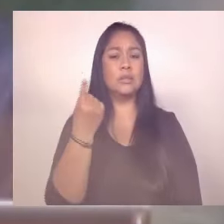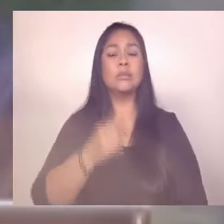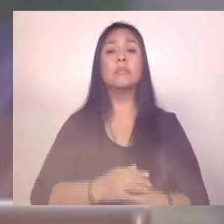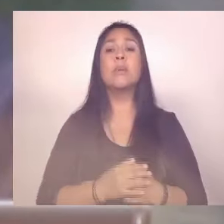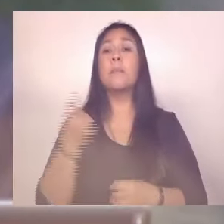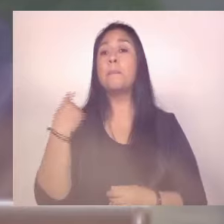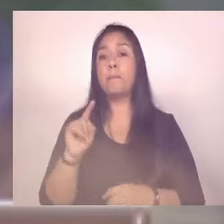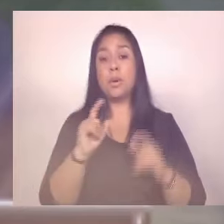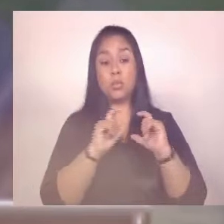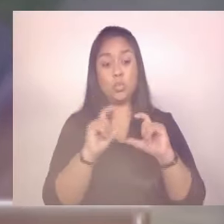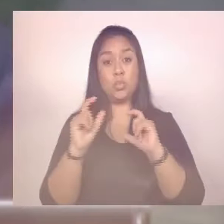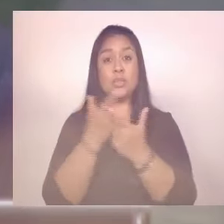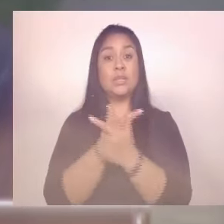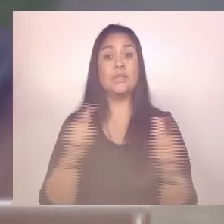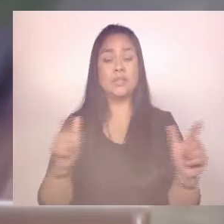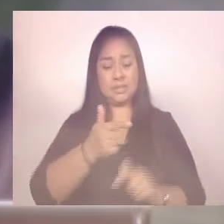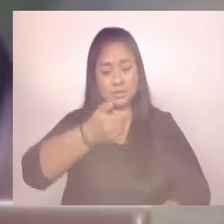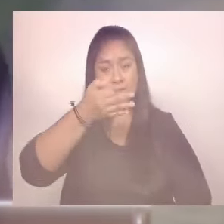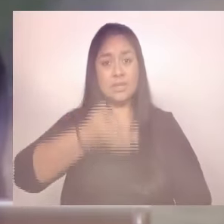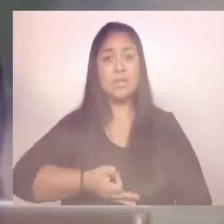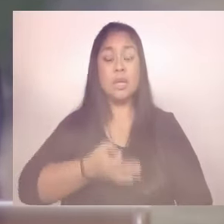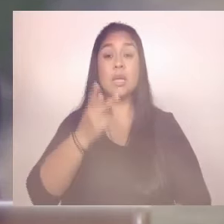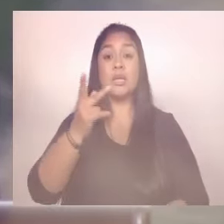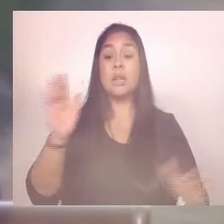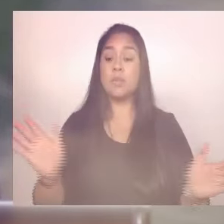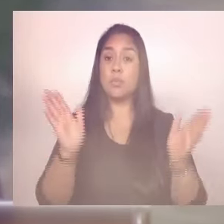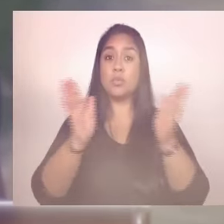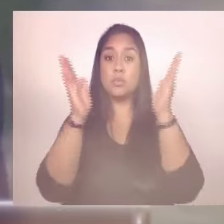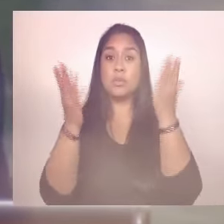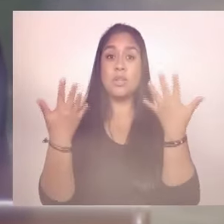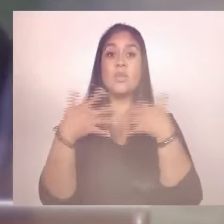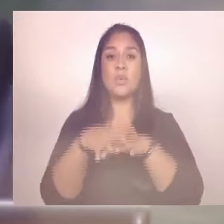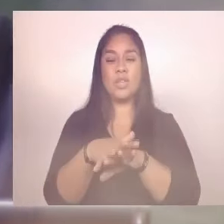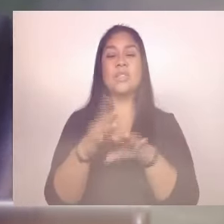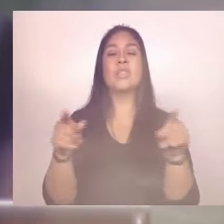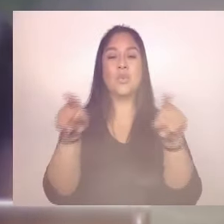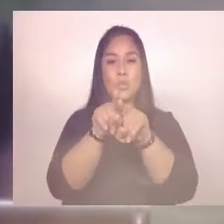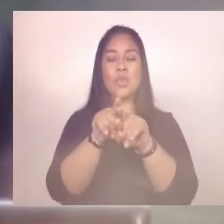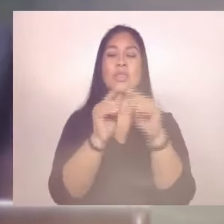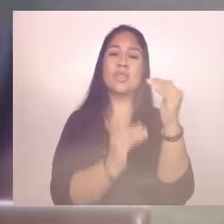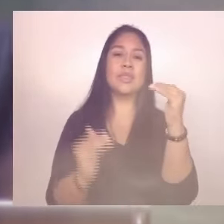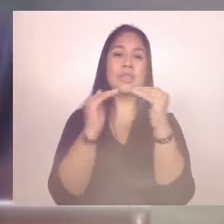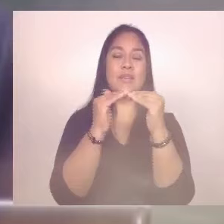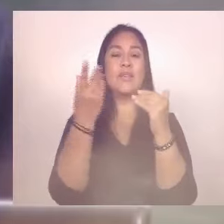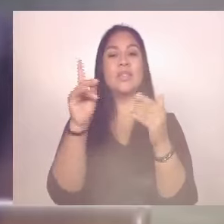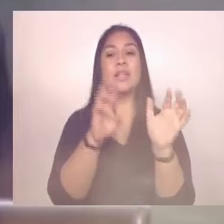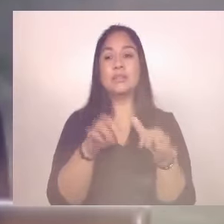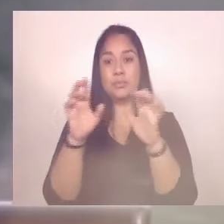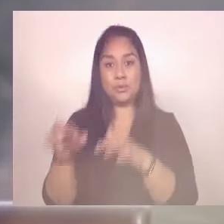fundamentales para preservar la libertad, la dignidad y la prosperidad incluyente y equitativa de la